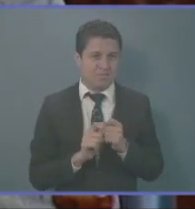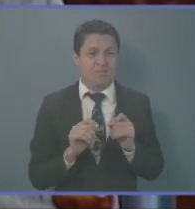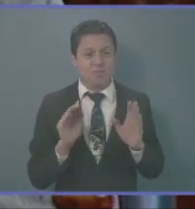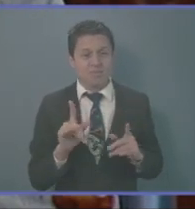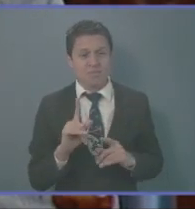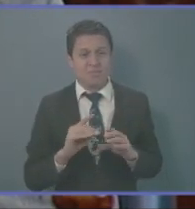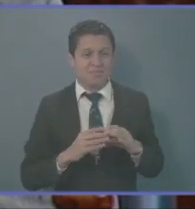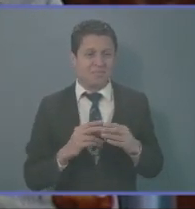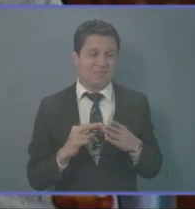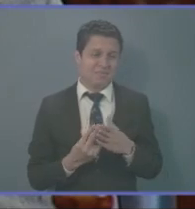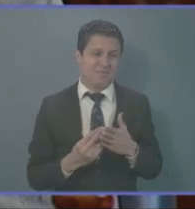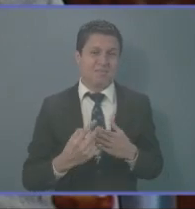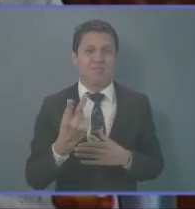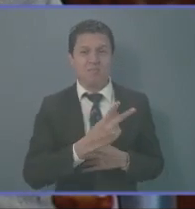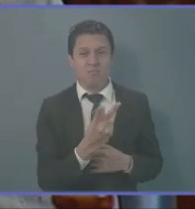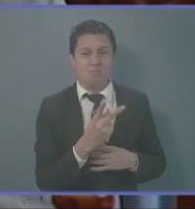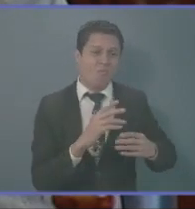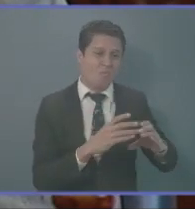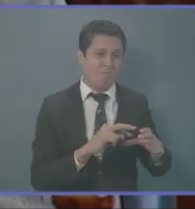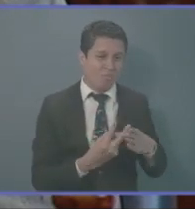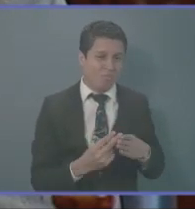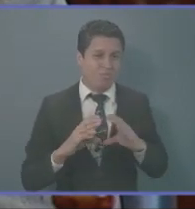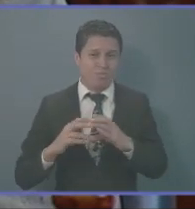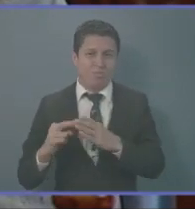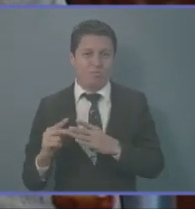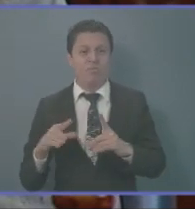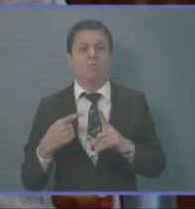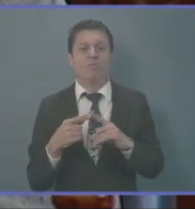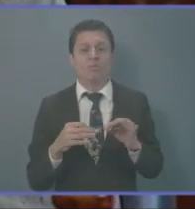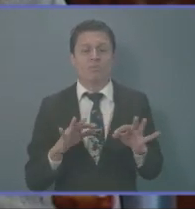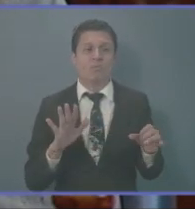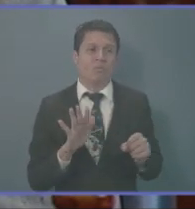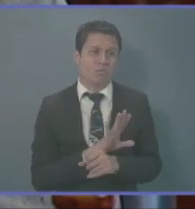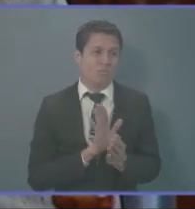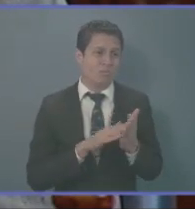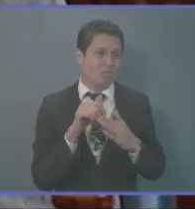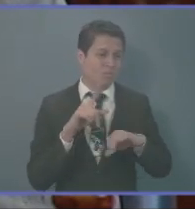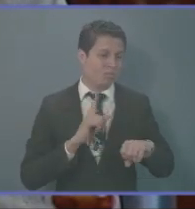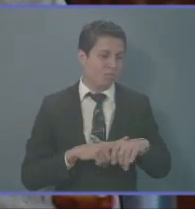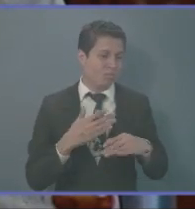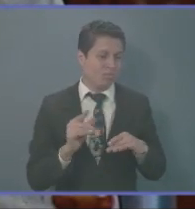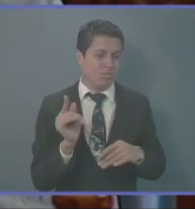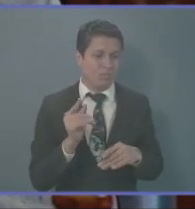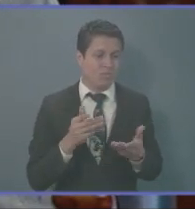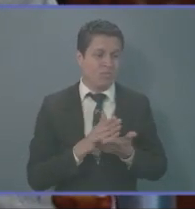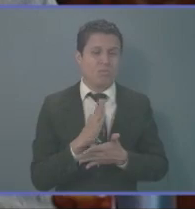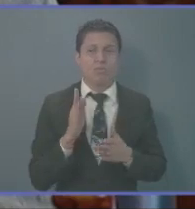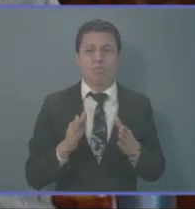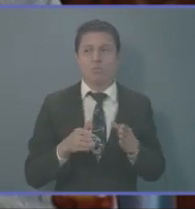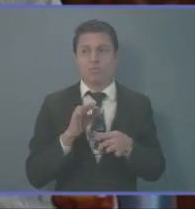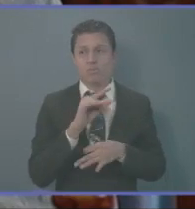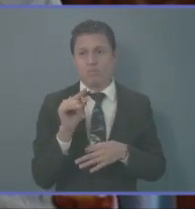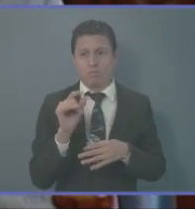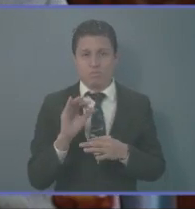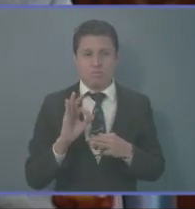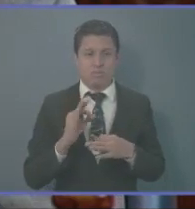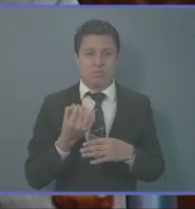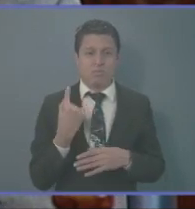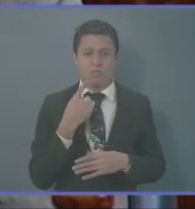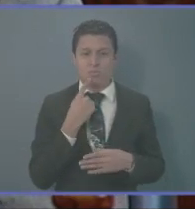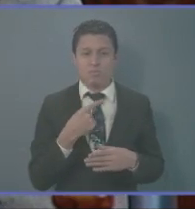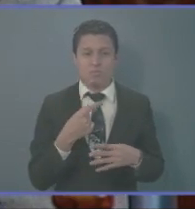una combinación de ambas operaciones, hasta complementar el monto que se autoriza por medio del citado decreto,